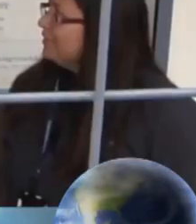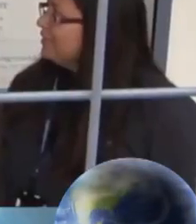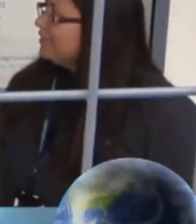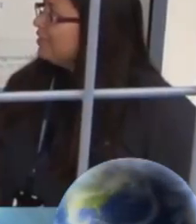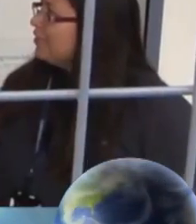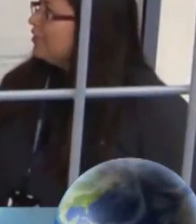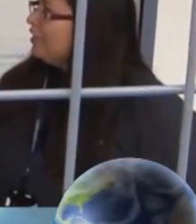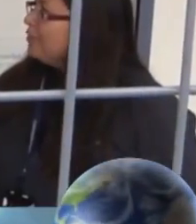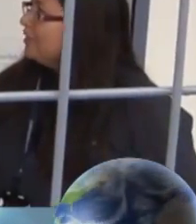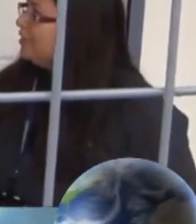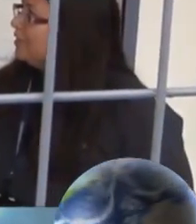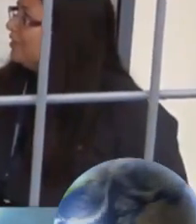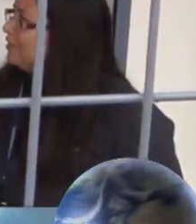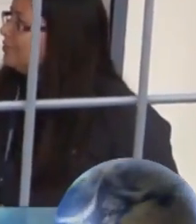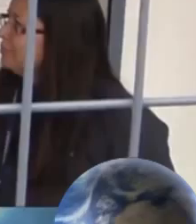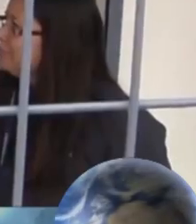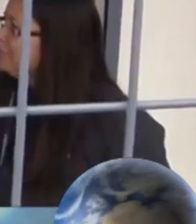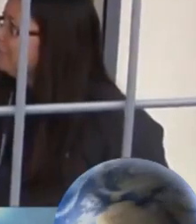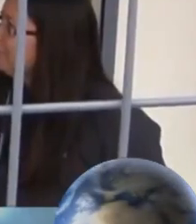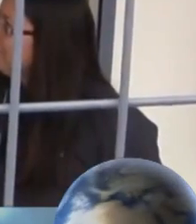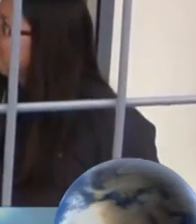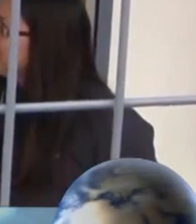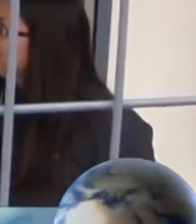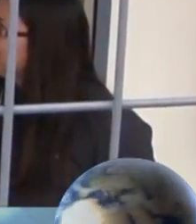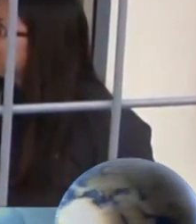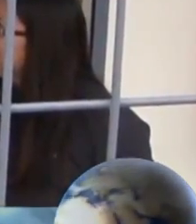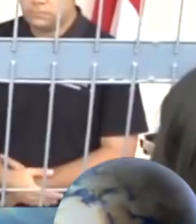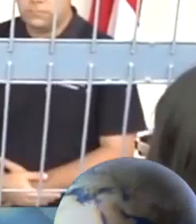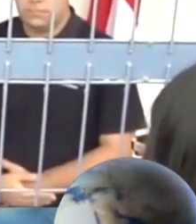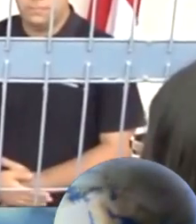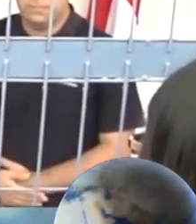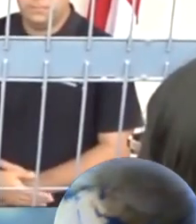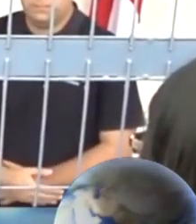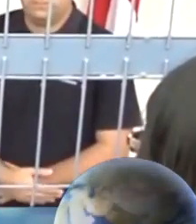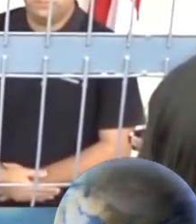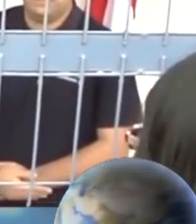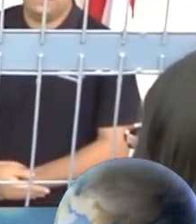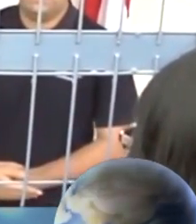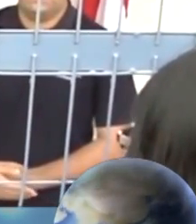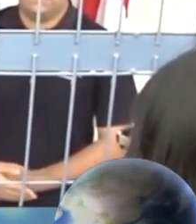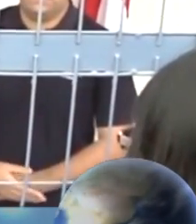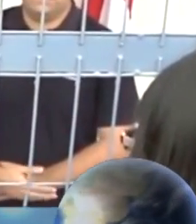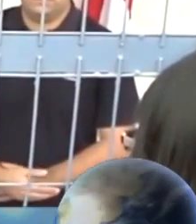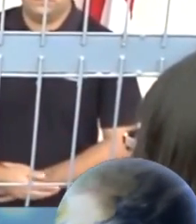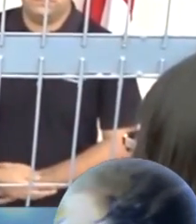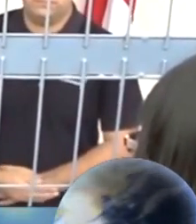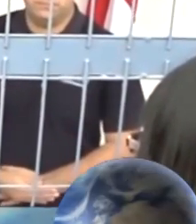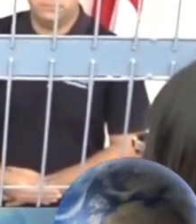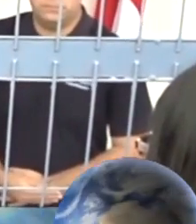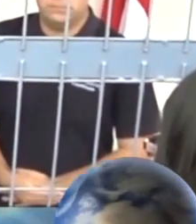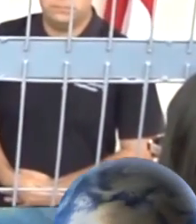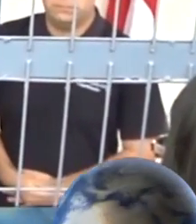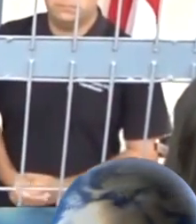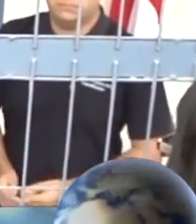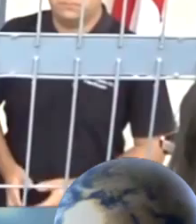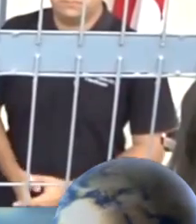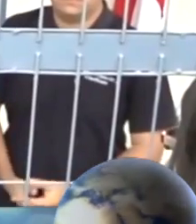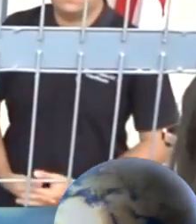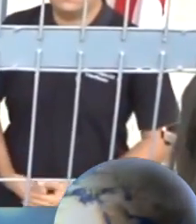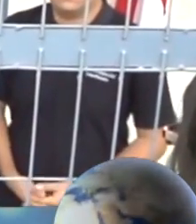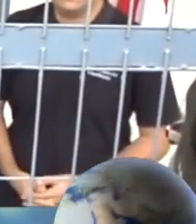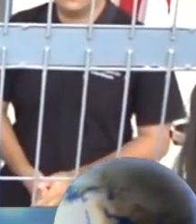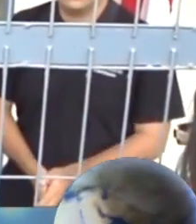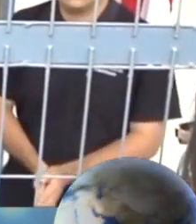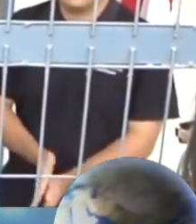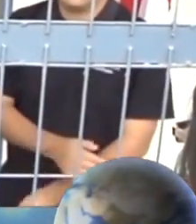como oficiales civiles adjuntos en circunstancias en que los titulares hoy en día se encuentran vigentes en sus cargos, como asimismo, si es posible